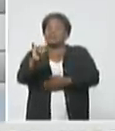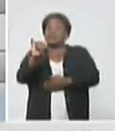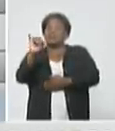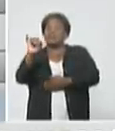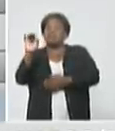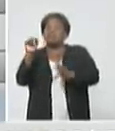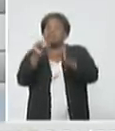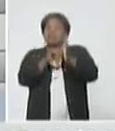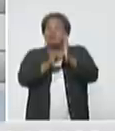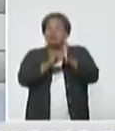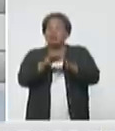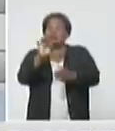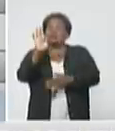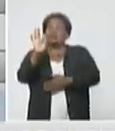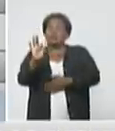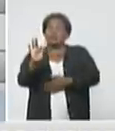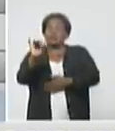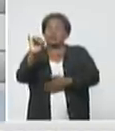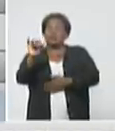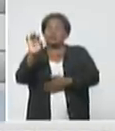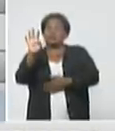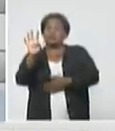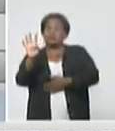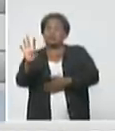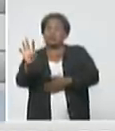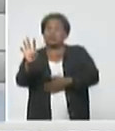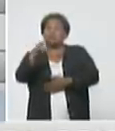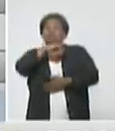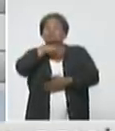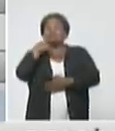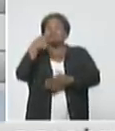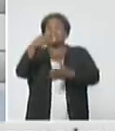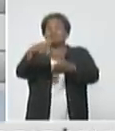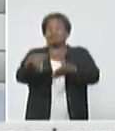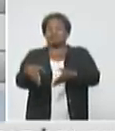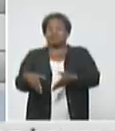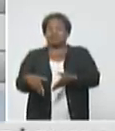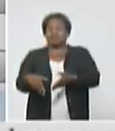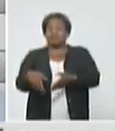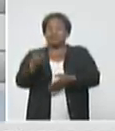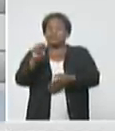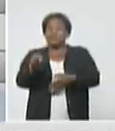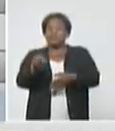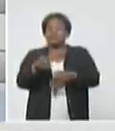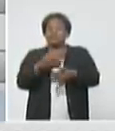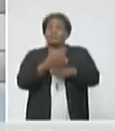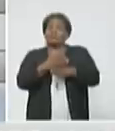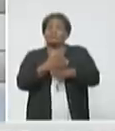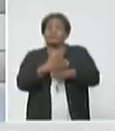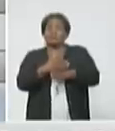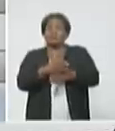666.864 fallecidos. Eso representa el